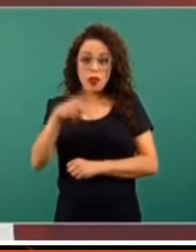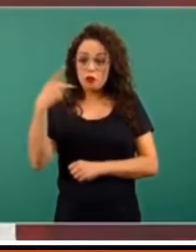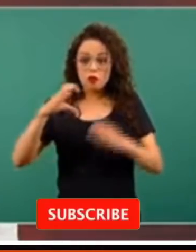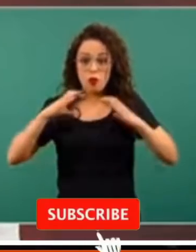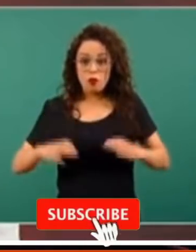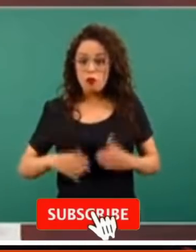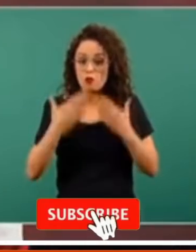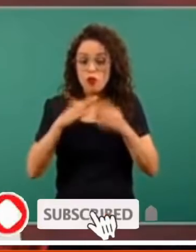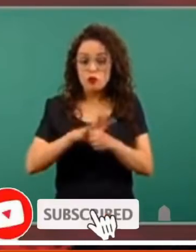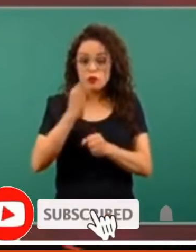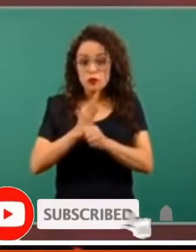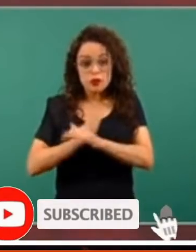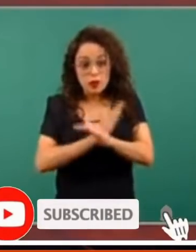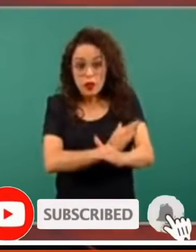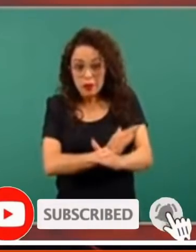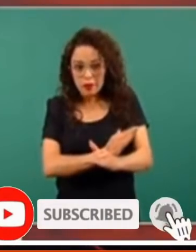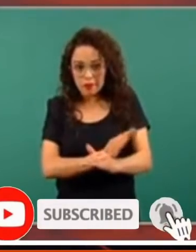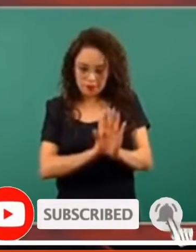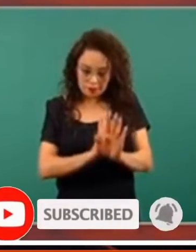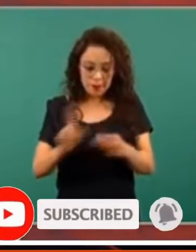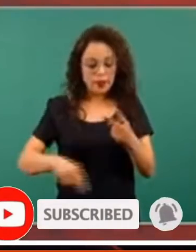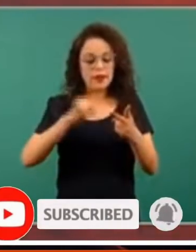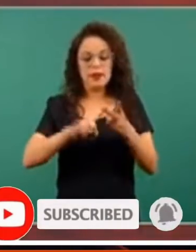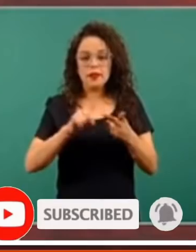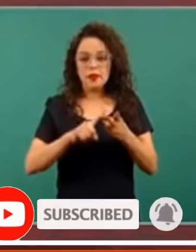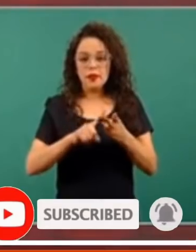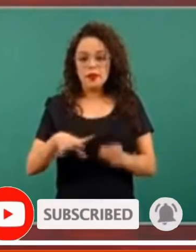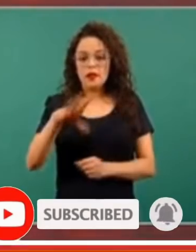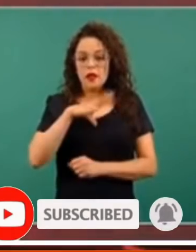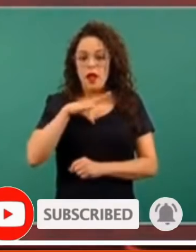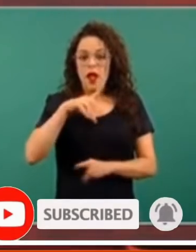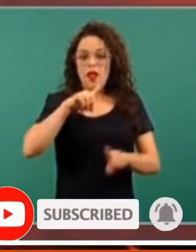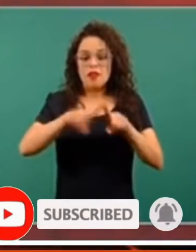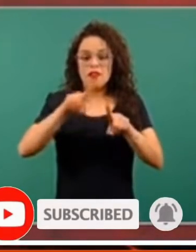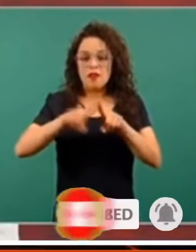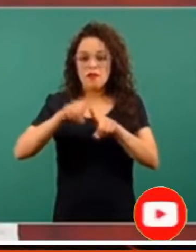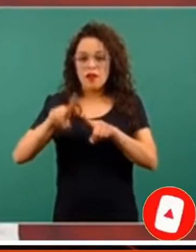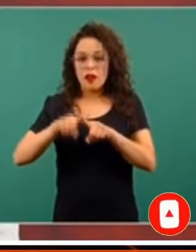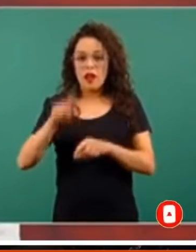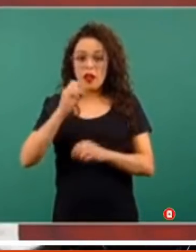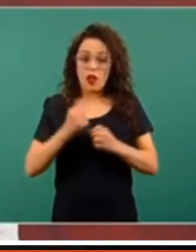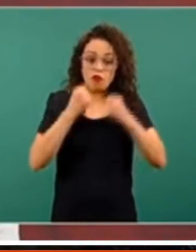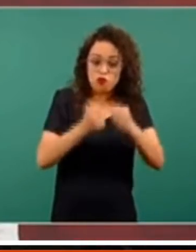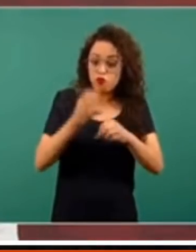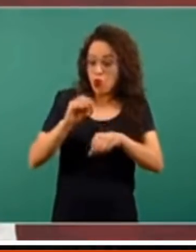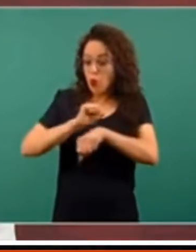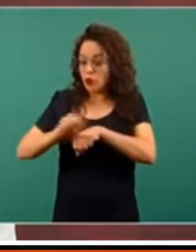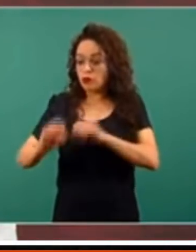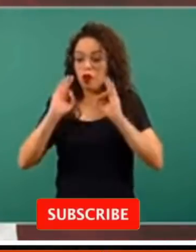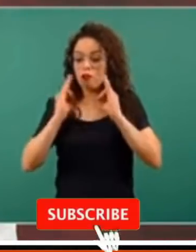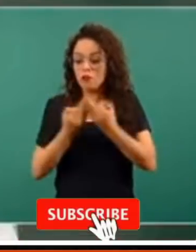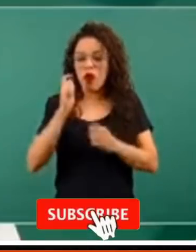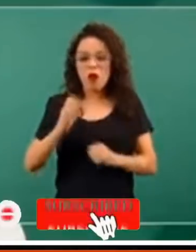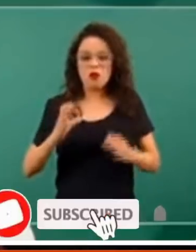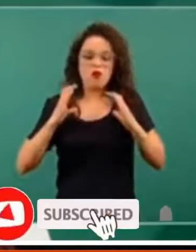suficiente. Segundo, existen distintas variaciones de la potencia de la respuesta inmune que pueden tener las